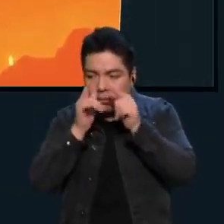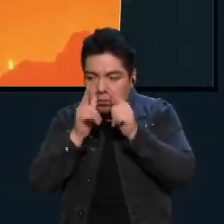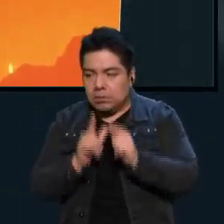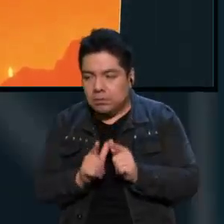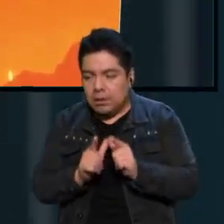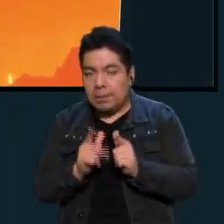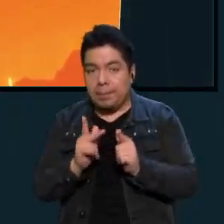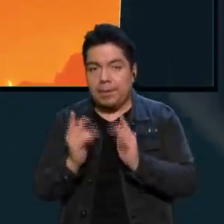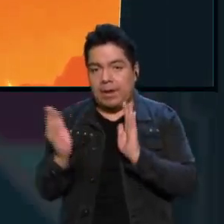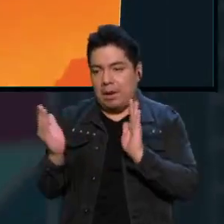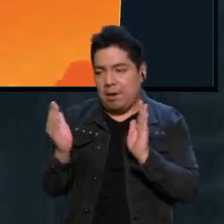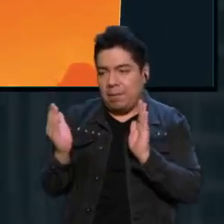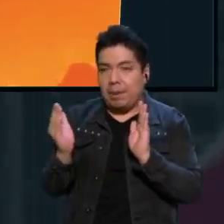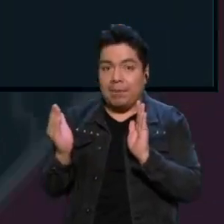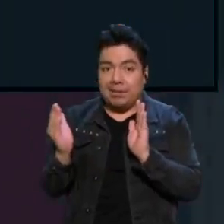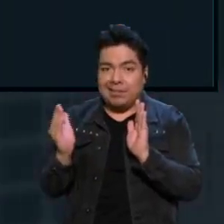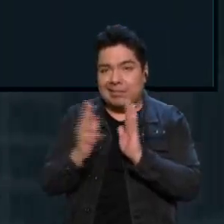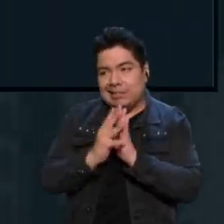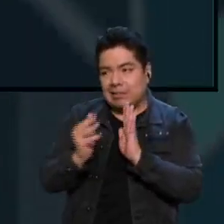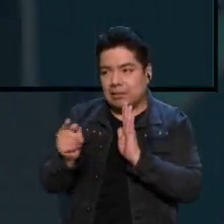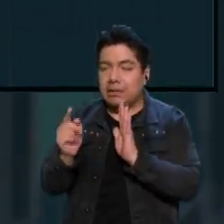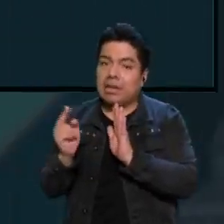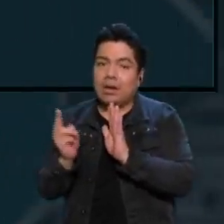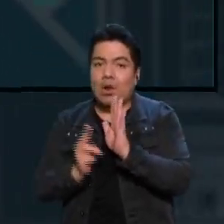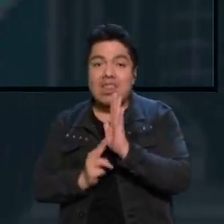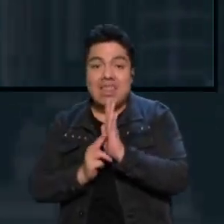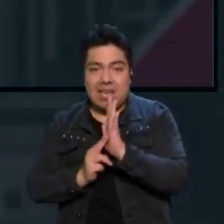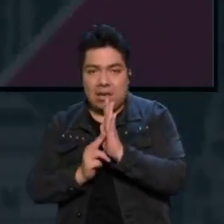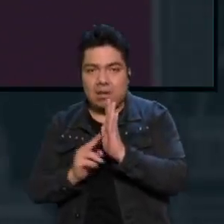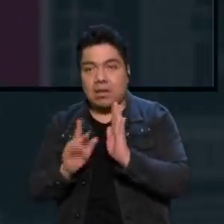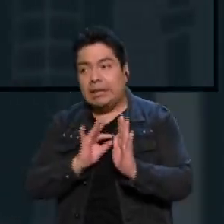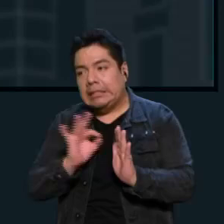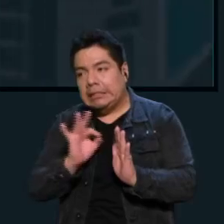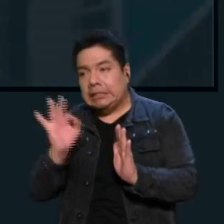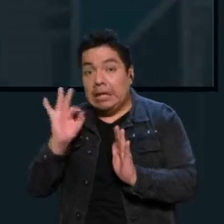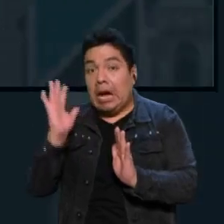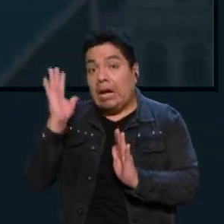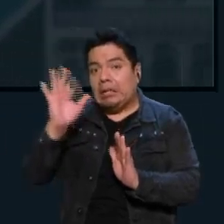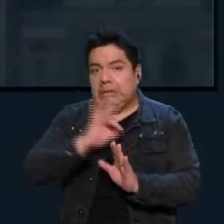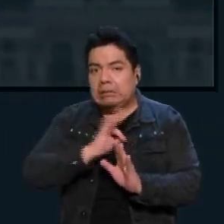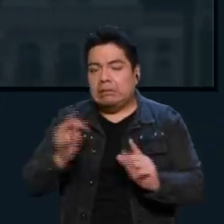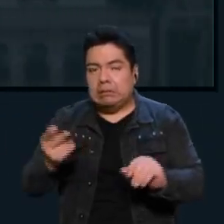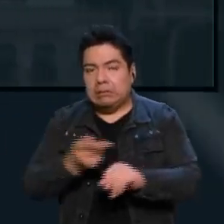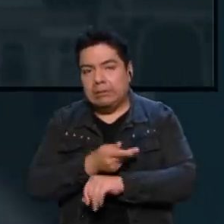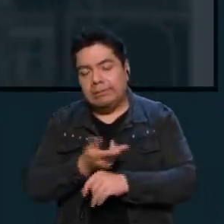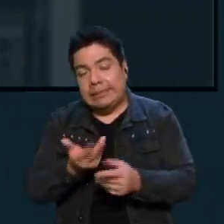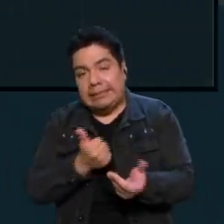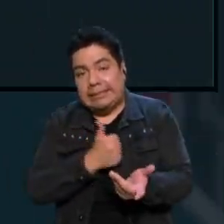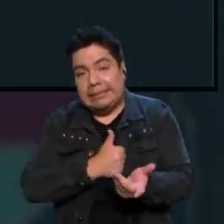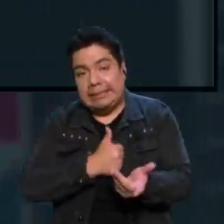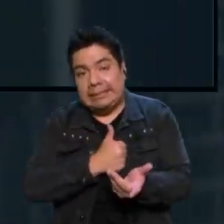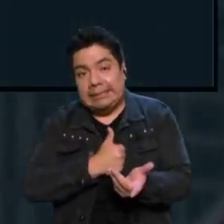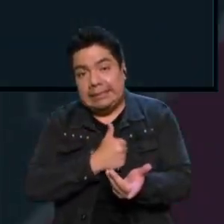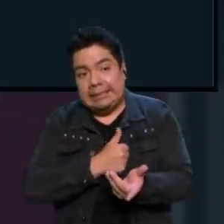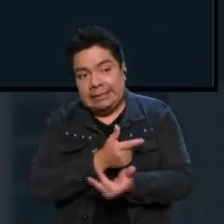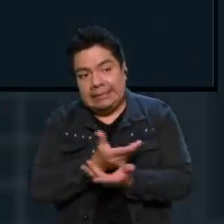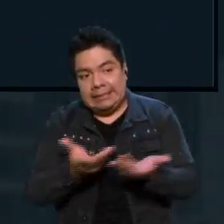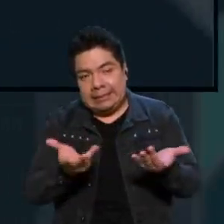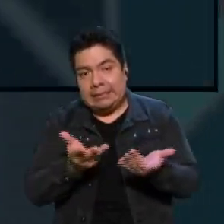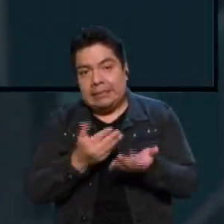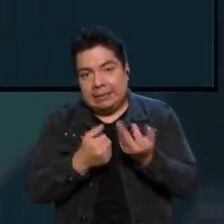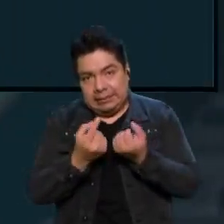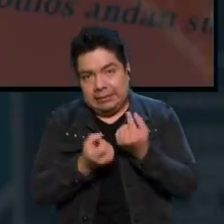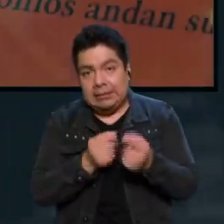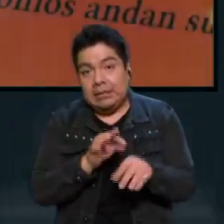espejo negro sobre lo que puede ocurrir. Y bueno, lo que está pasando, tristemente, pues responde, ¿no?, a